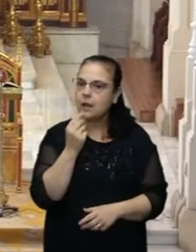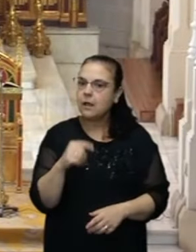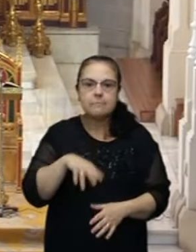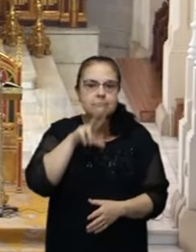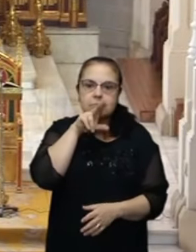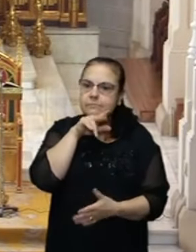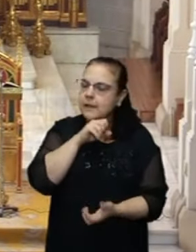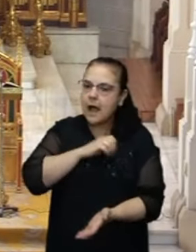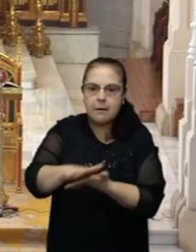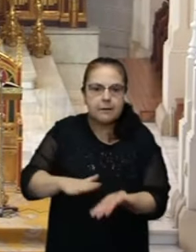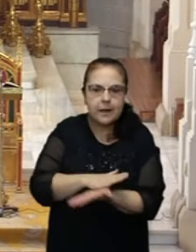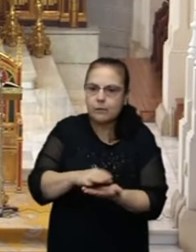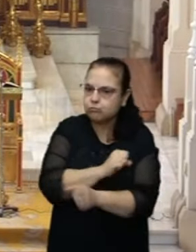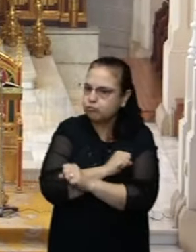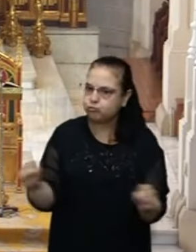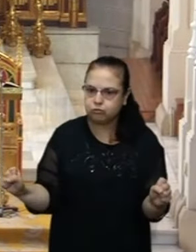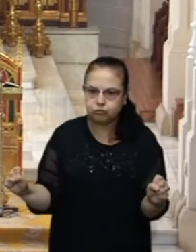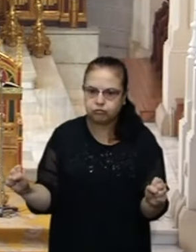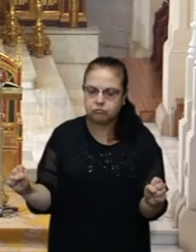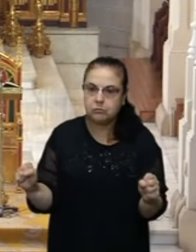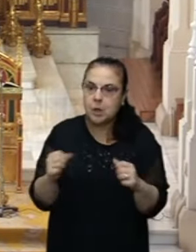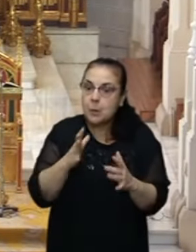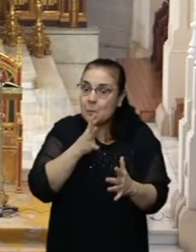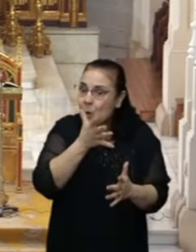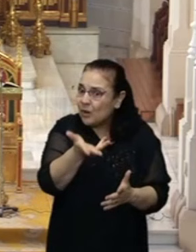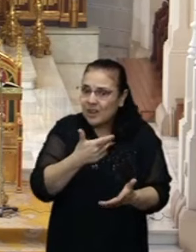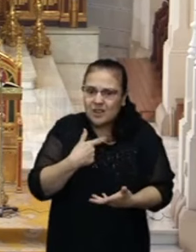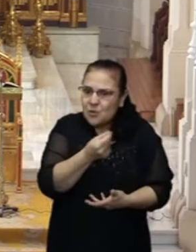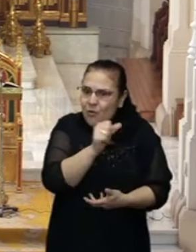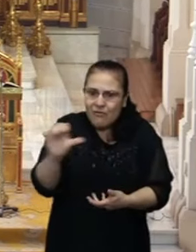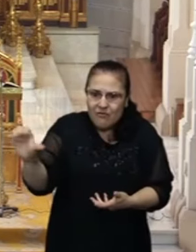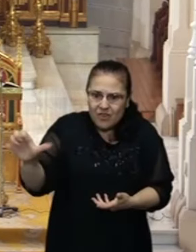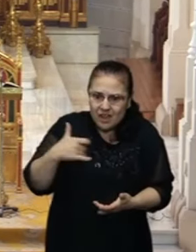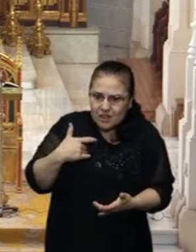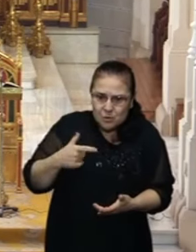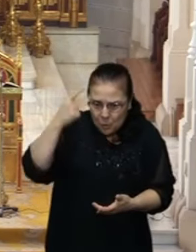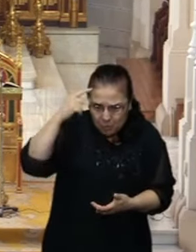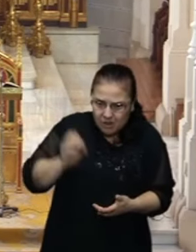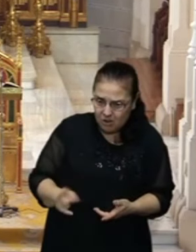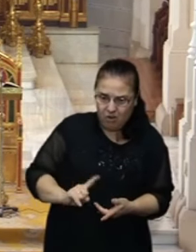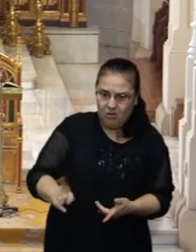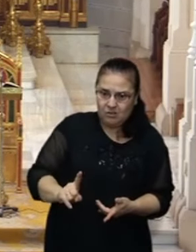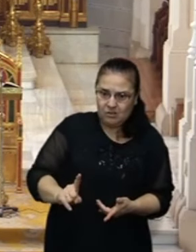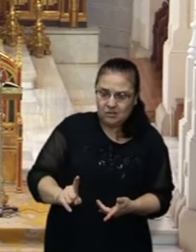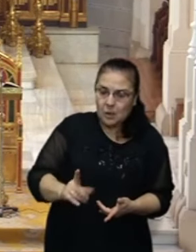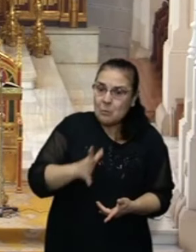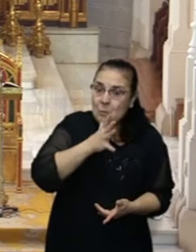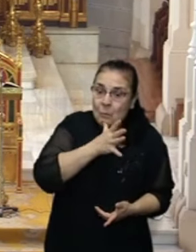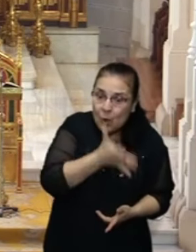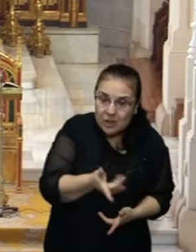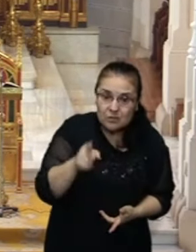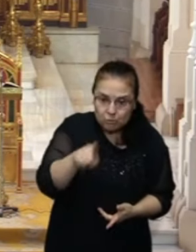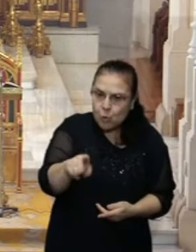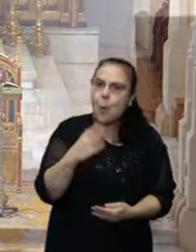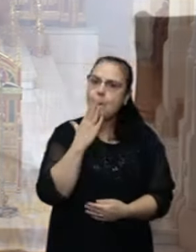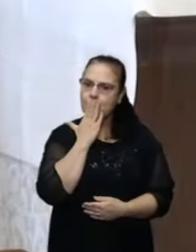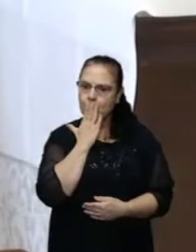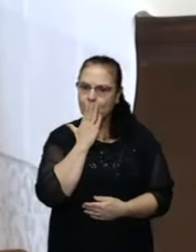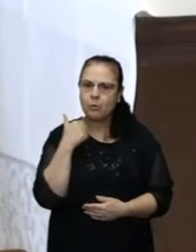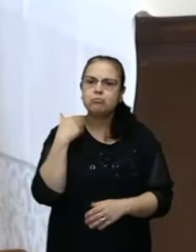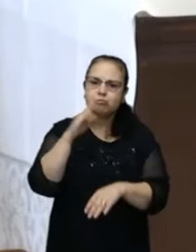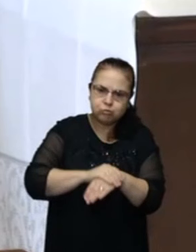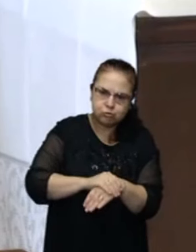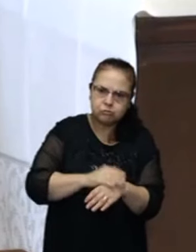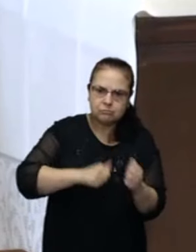el día en que esto suceda, porque no has dado fe a mis palabras, que se cumplirán en su momento oportuno».